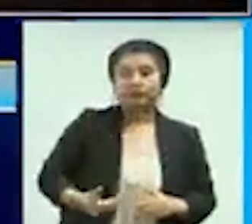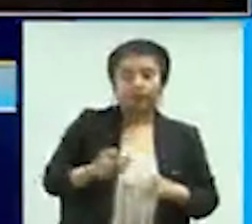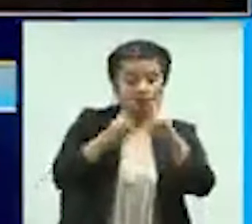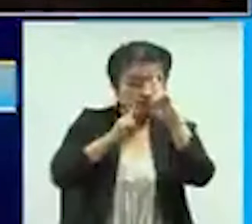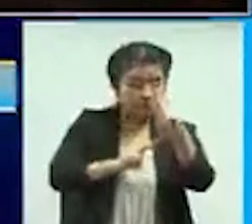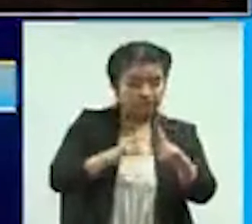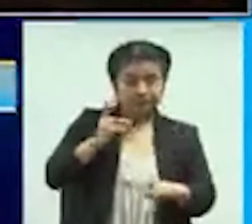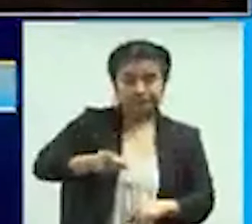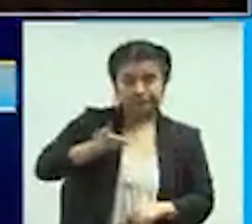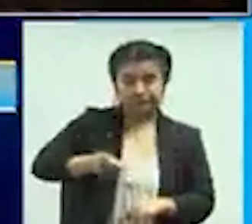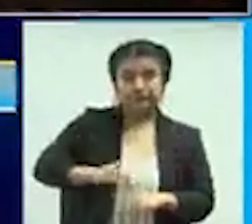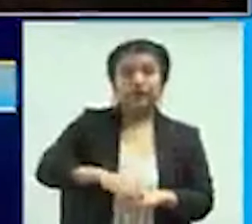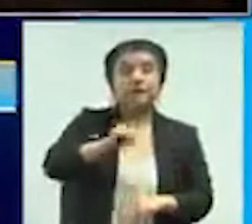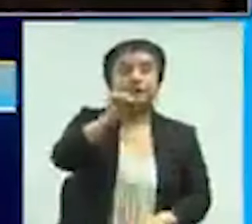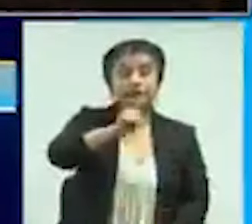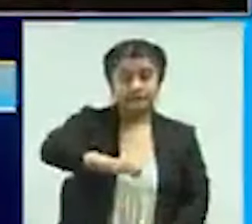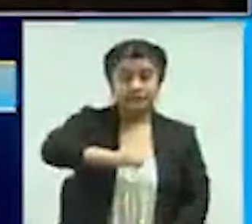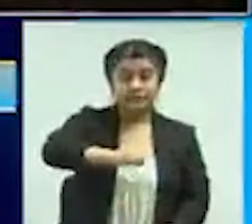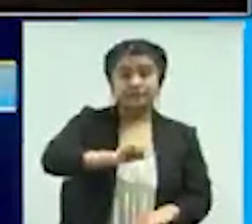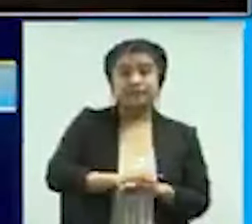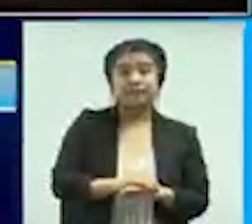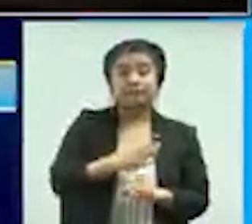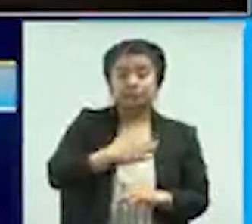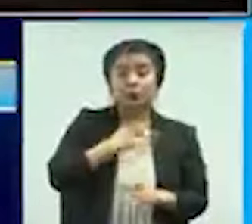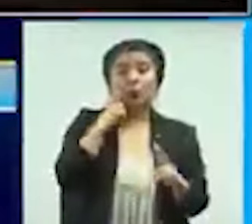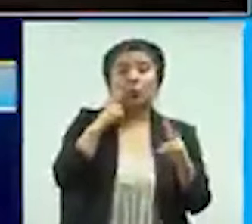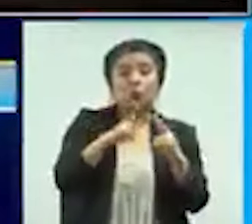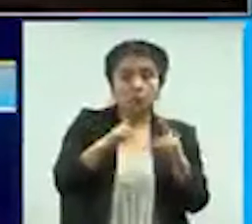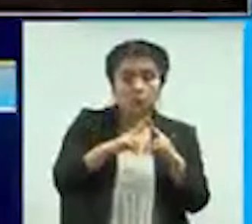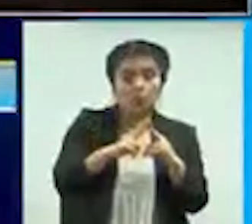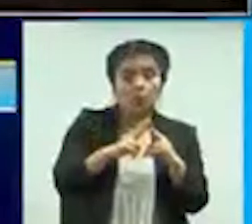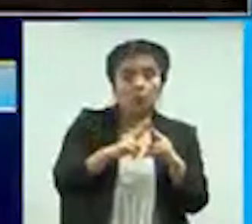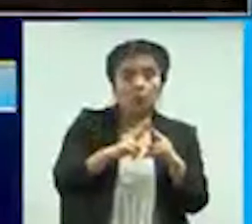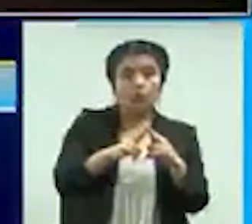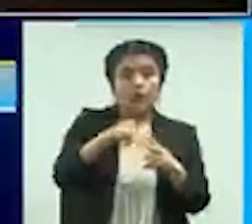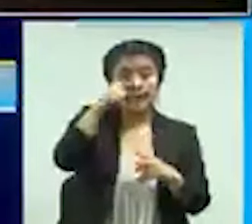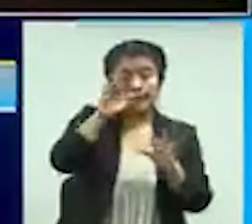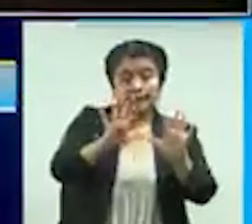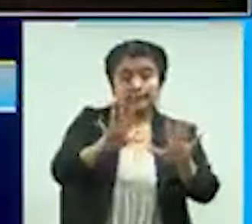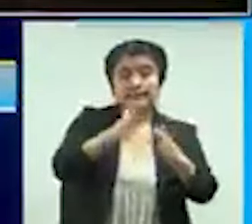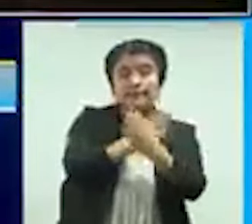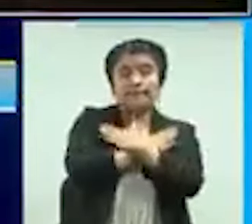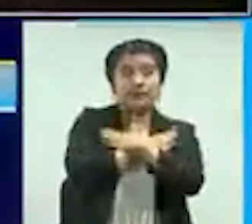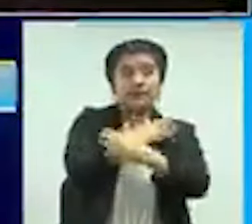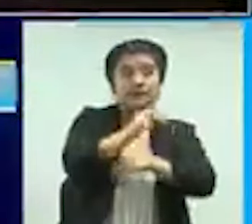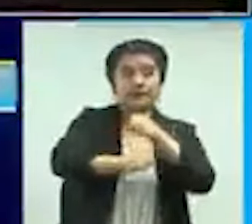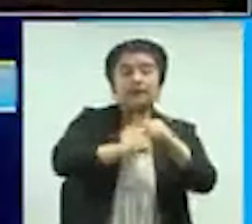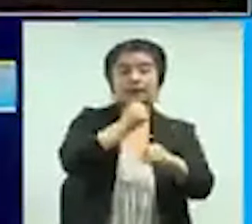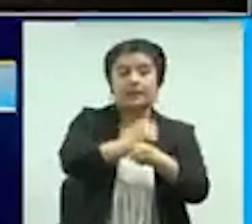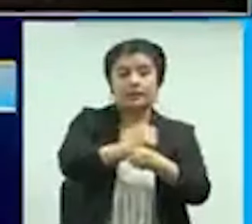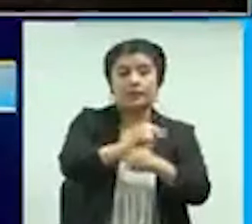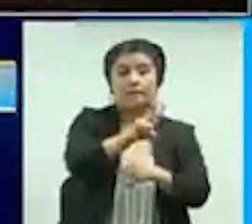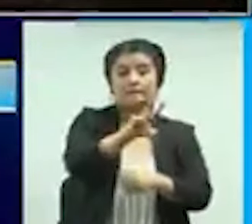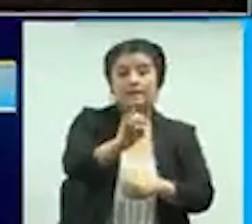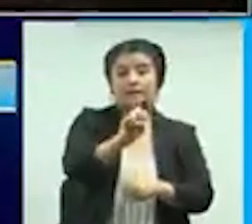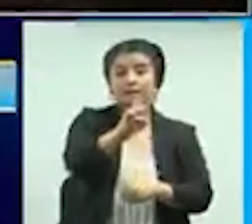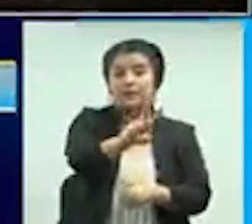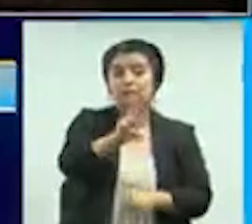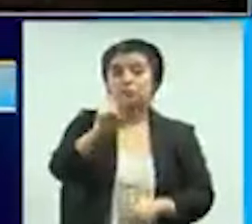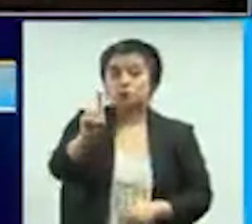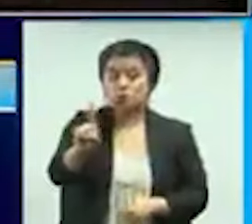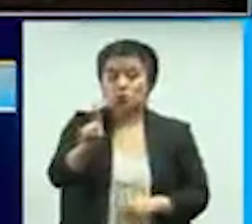Honorable pleno, sí, es de mi conocimiento. El 10 de mayo del año